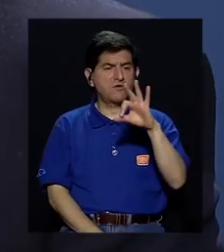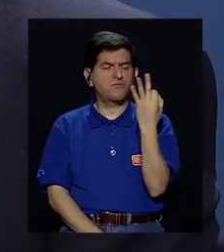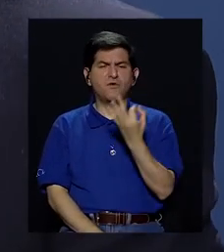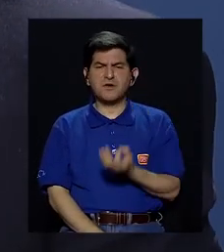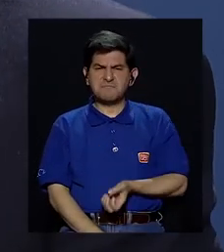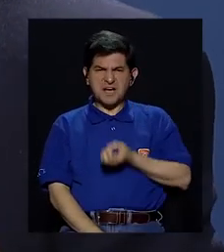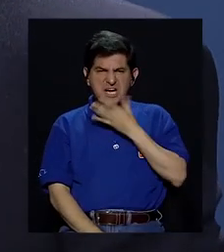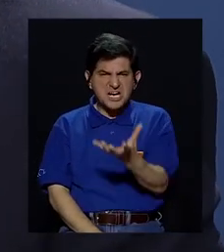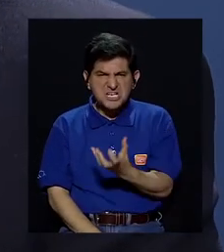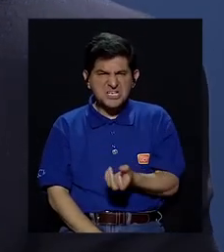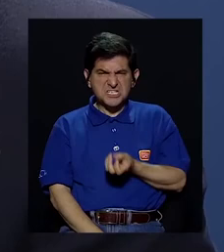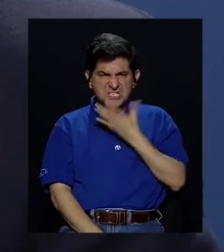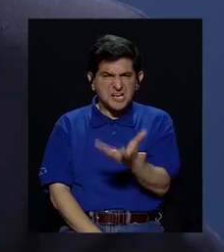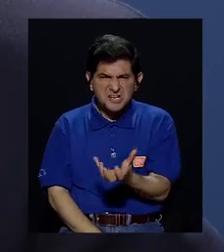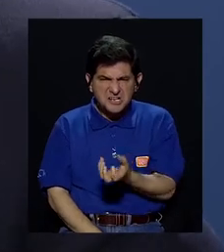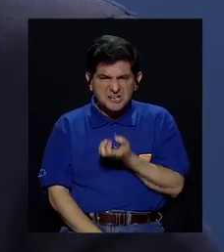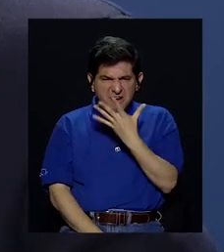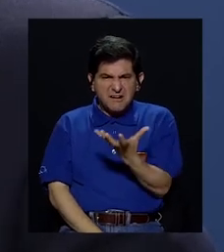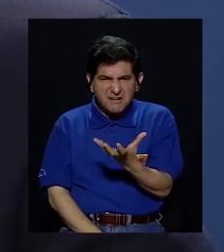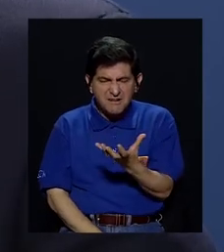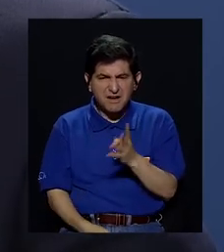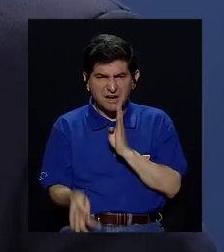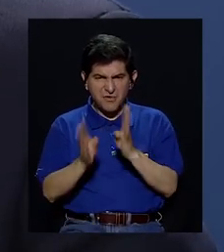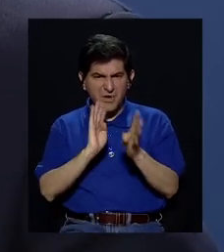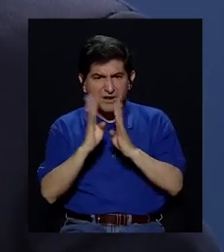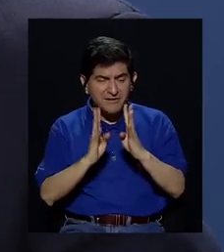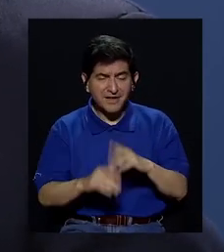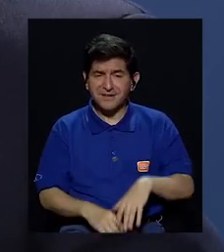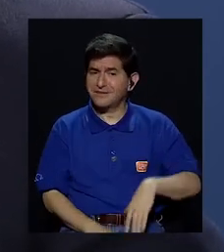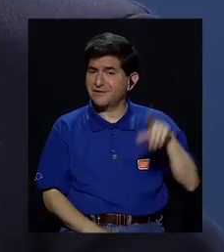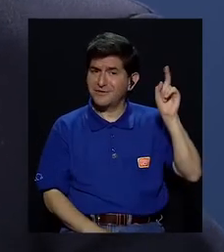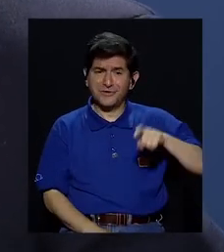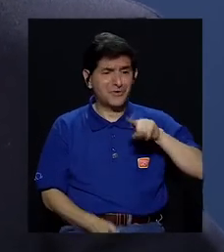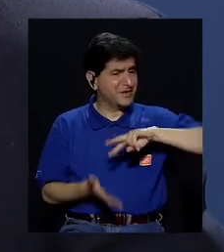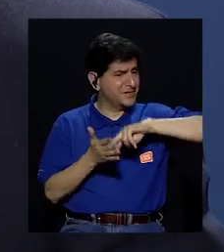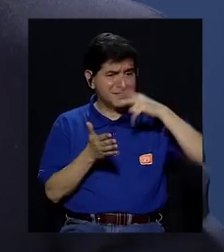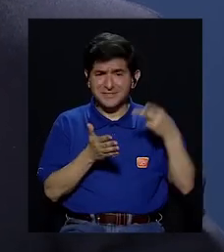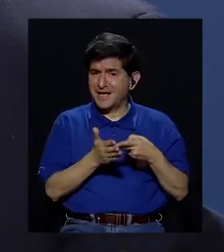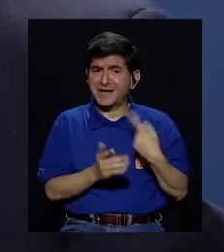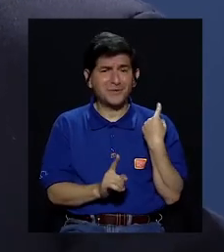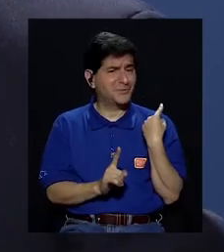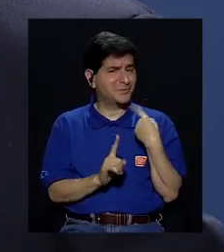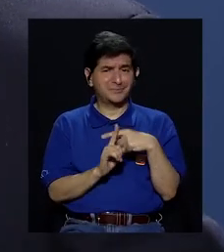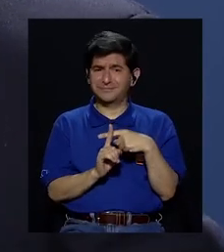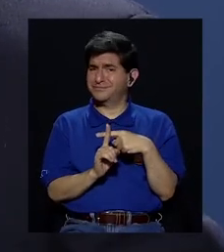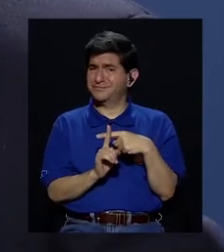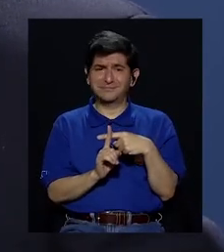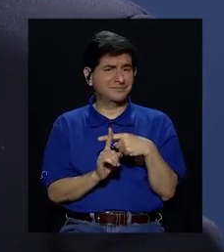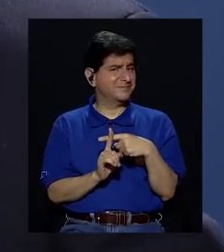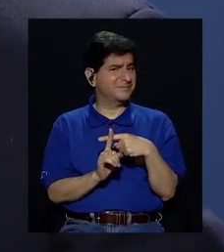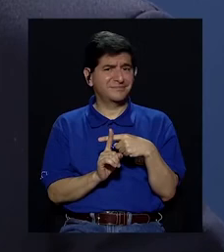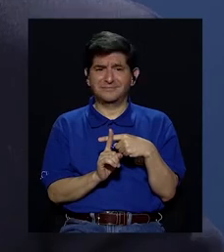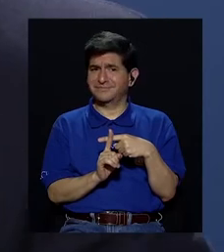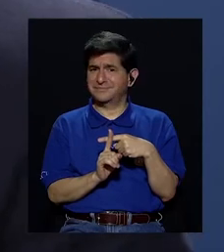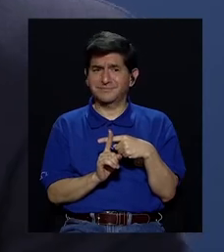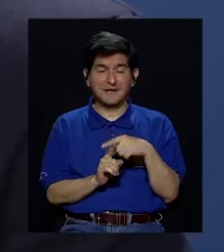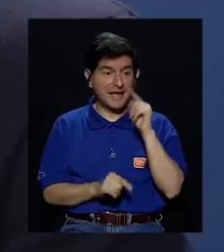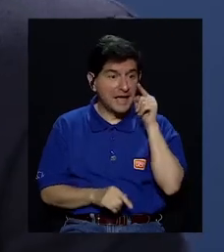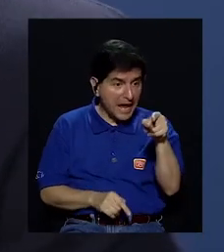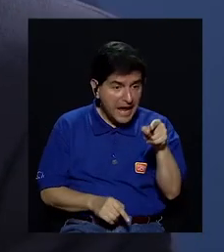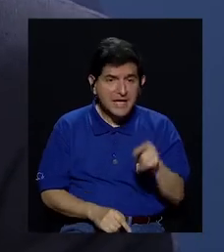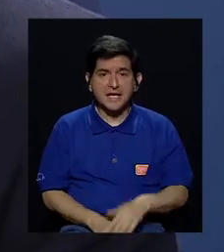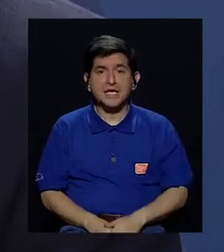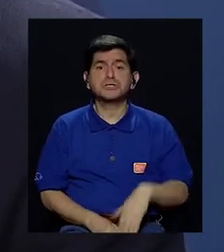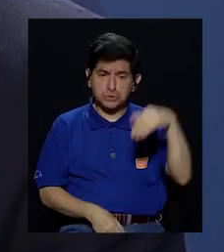forma de gritar y su forma de hablar no necesariamente eso lo convierte en un ruido positivo y lógicamente